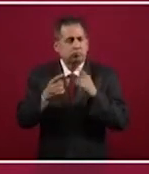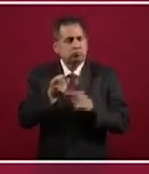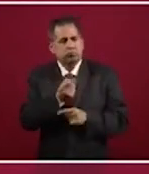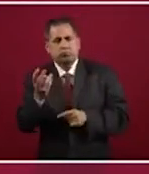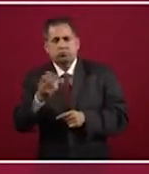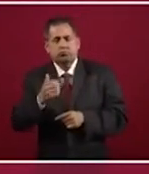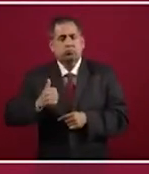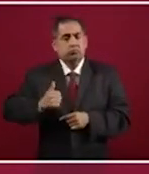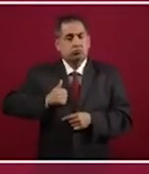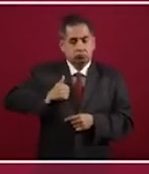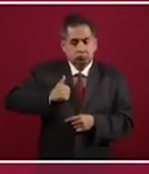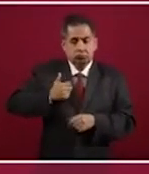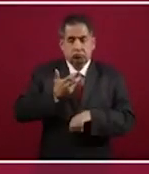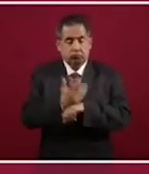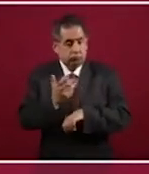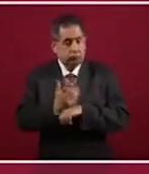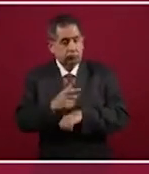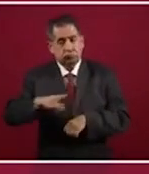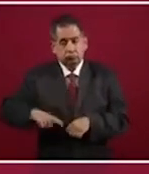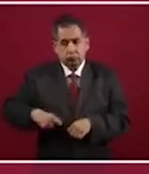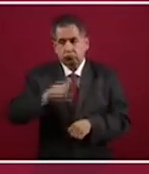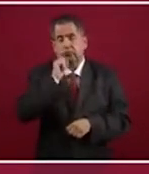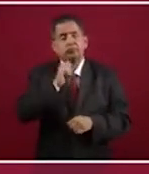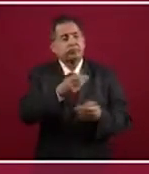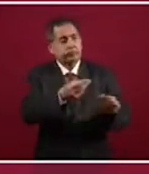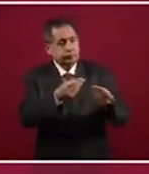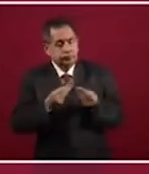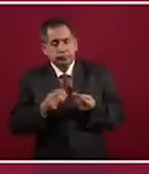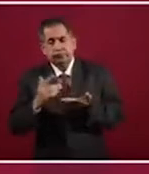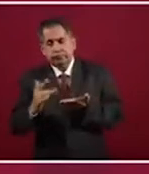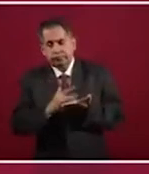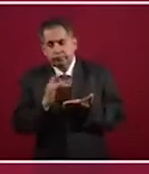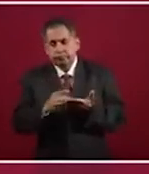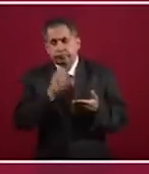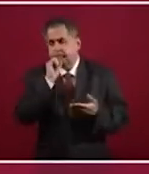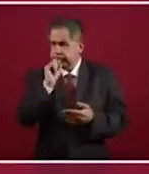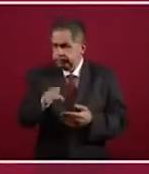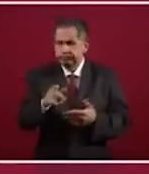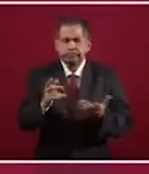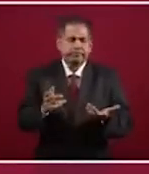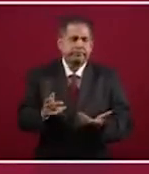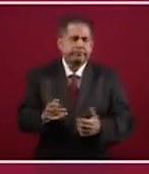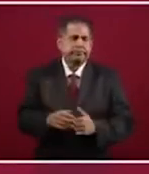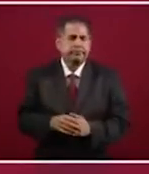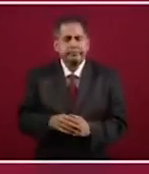de Canadá y de Estados Unidos también una